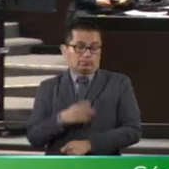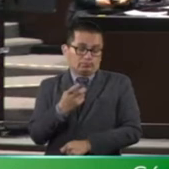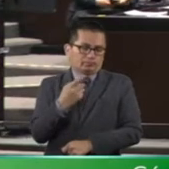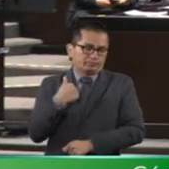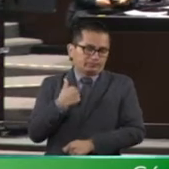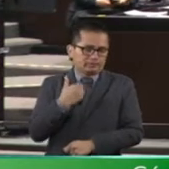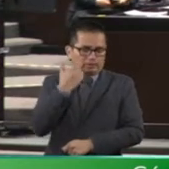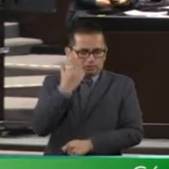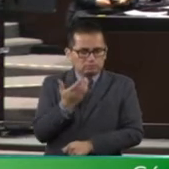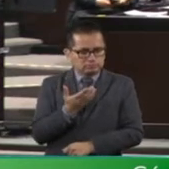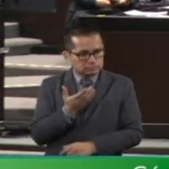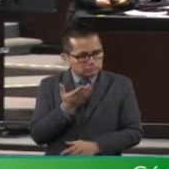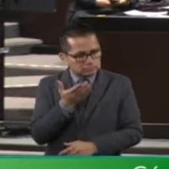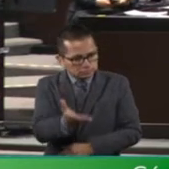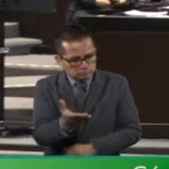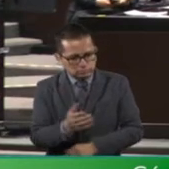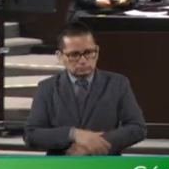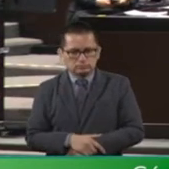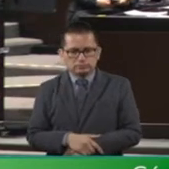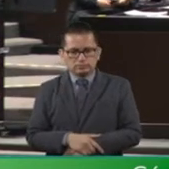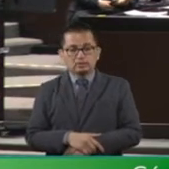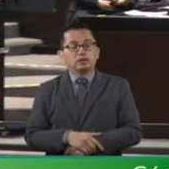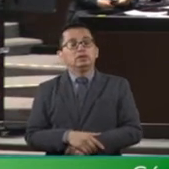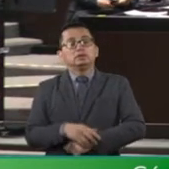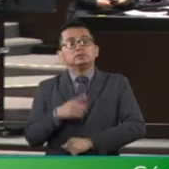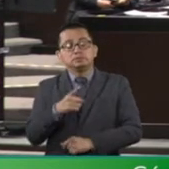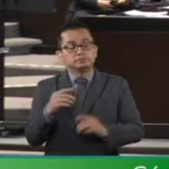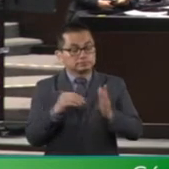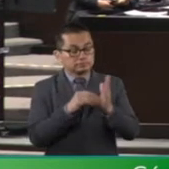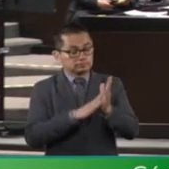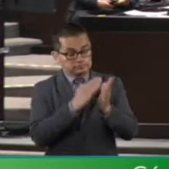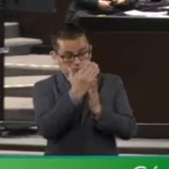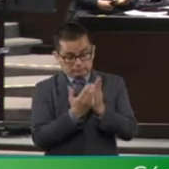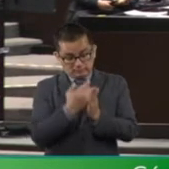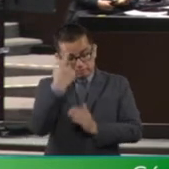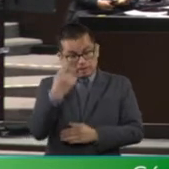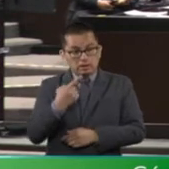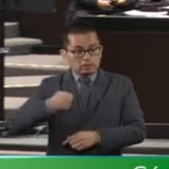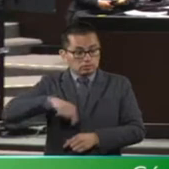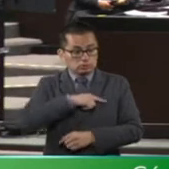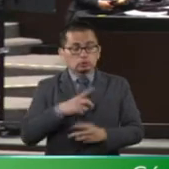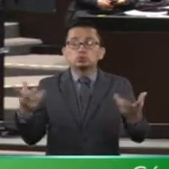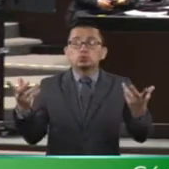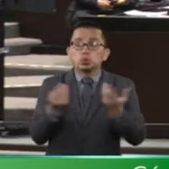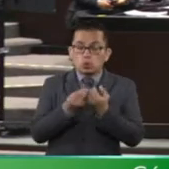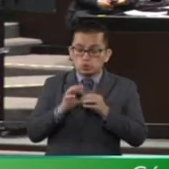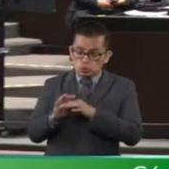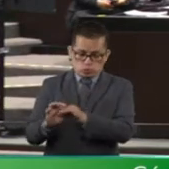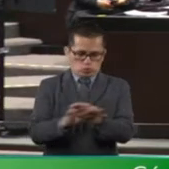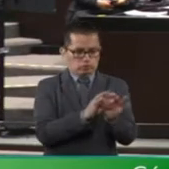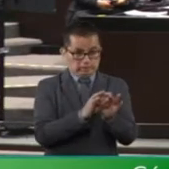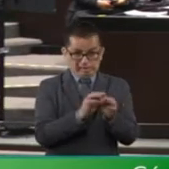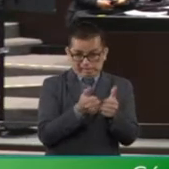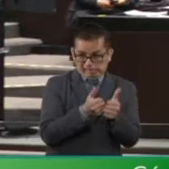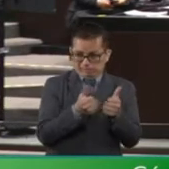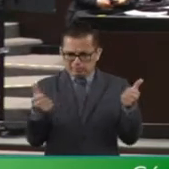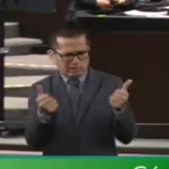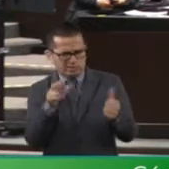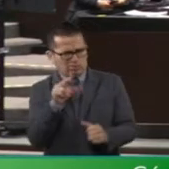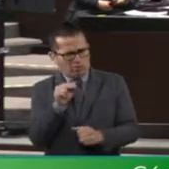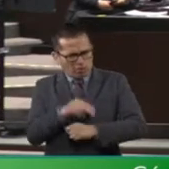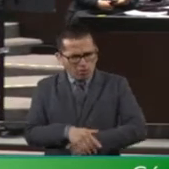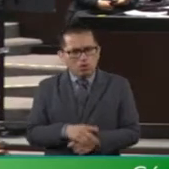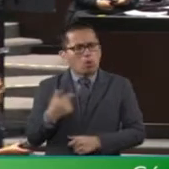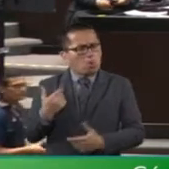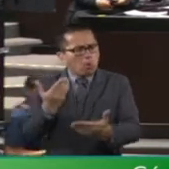que los quiero convocar. Uno que sume y que no divida. Uno que proponga y que no se oponga.